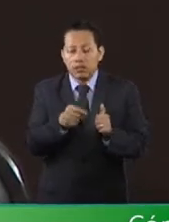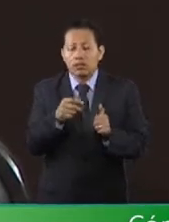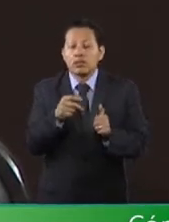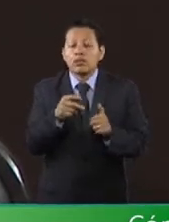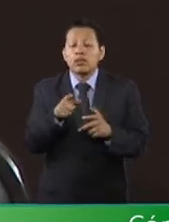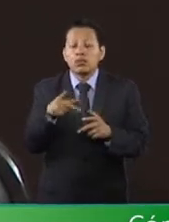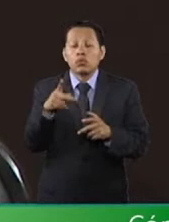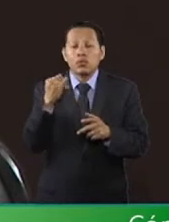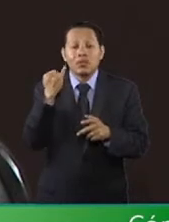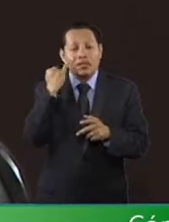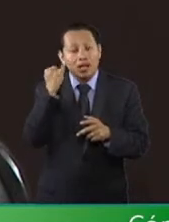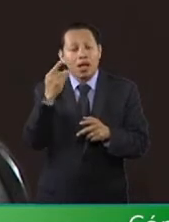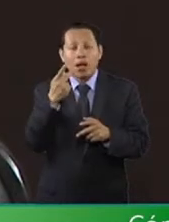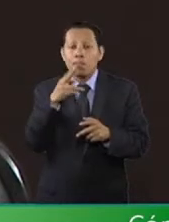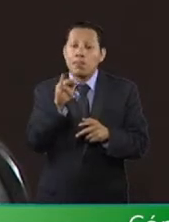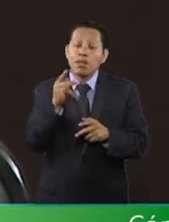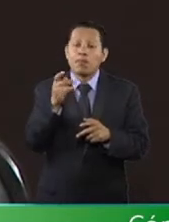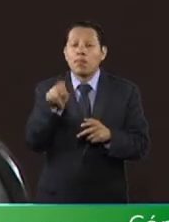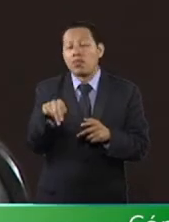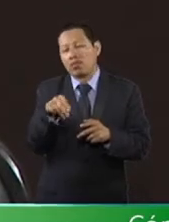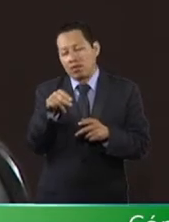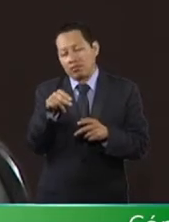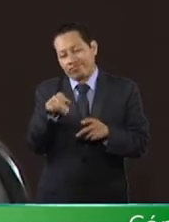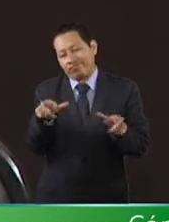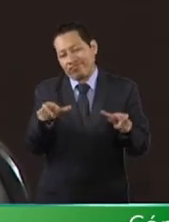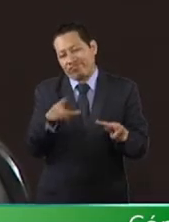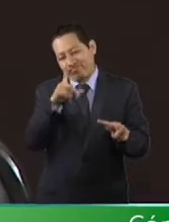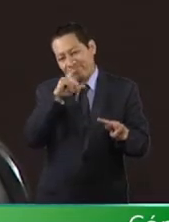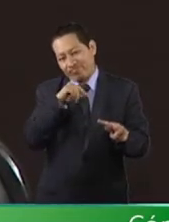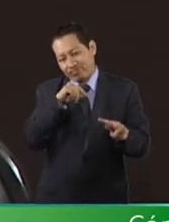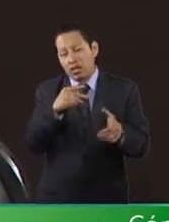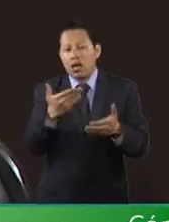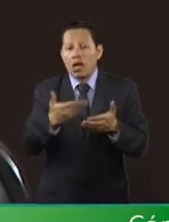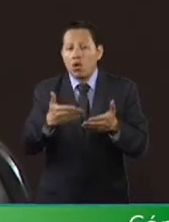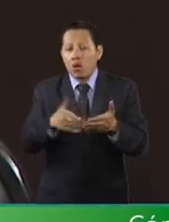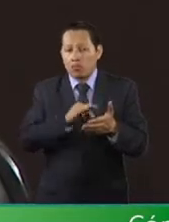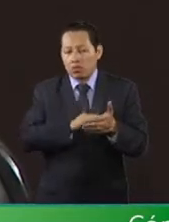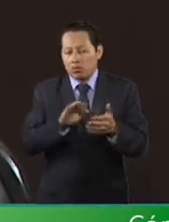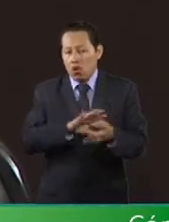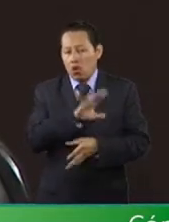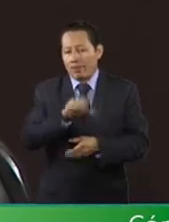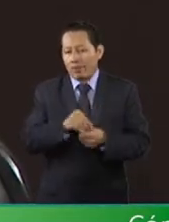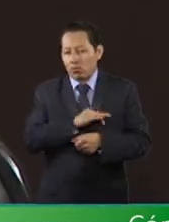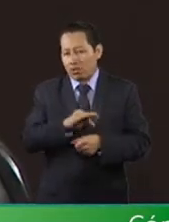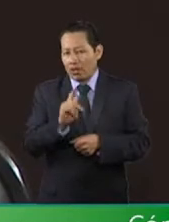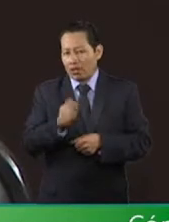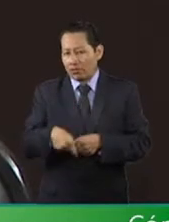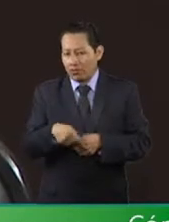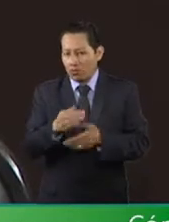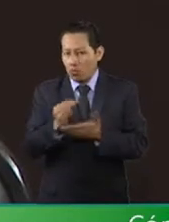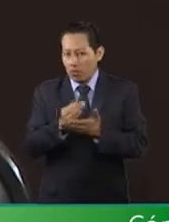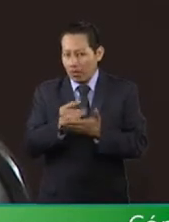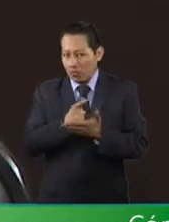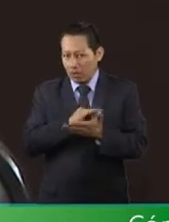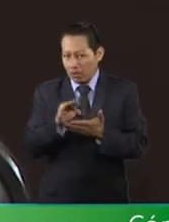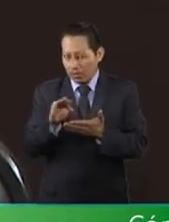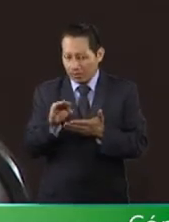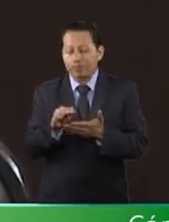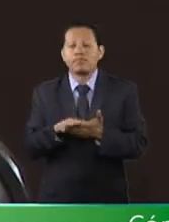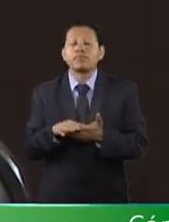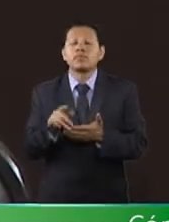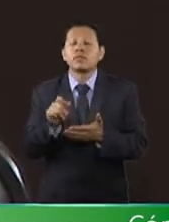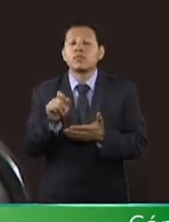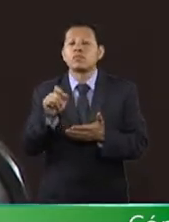Pri y del pan fallida en seguridad ahora abrazada completamente por morena